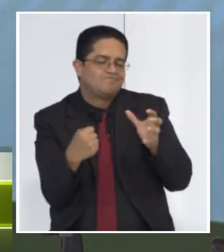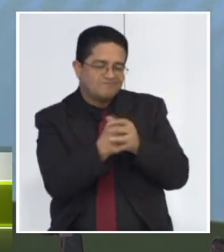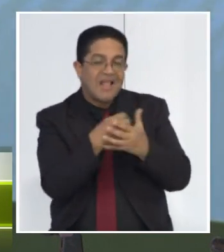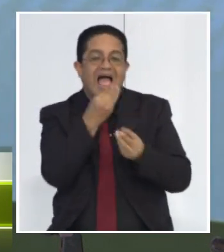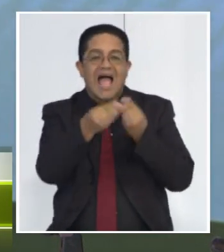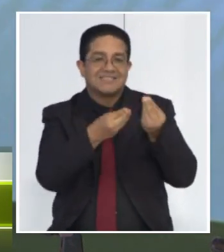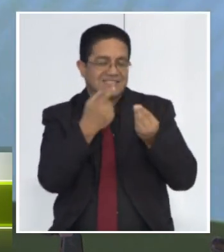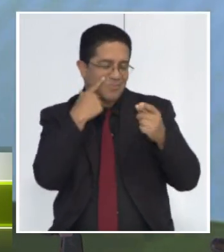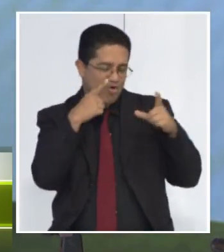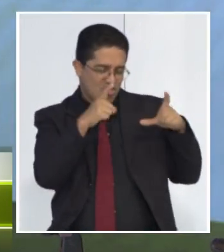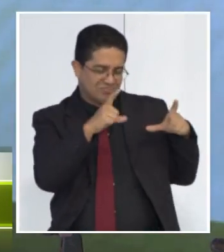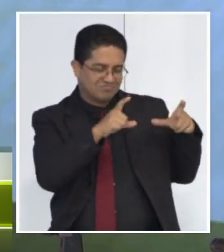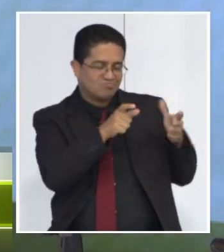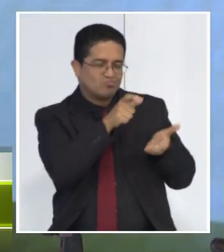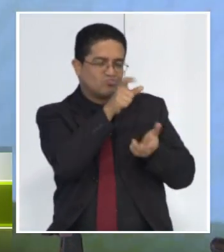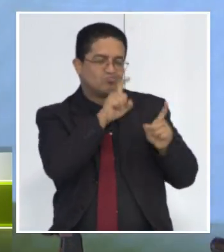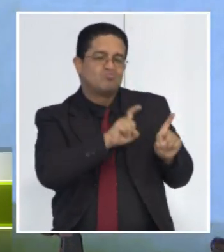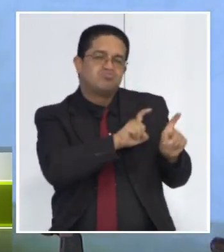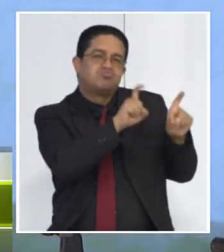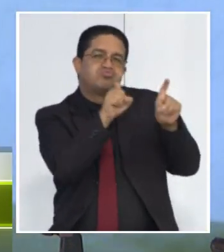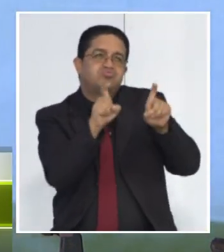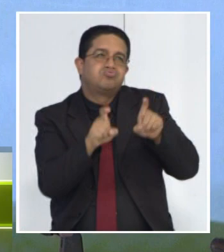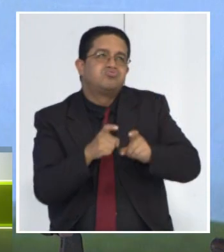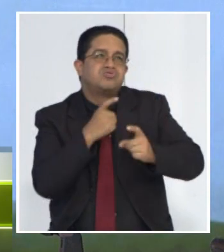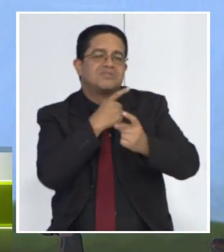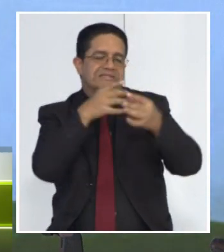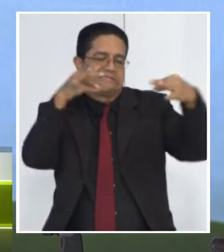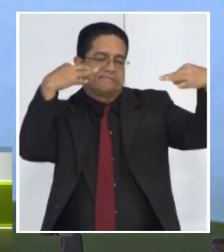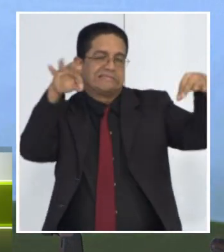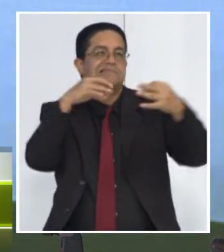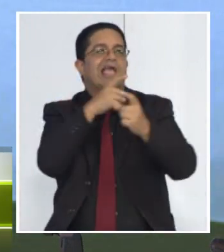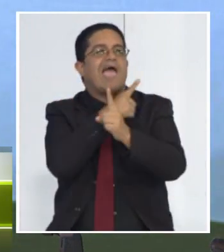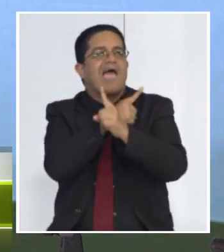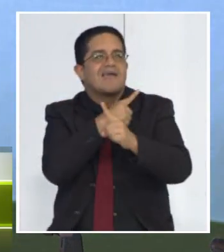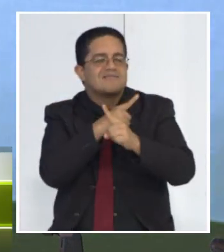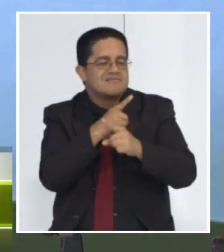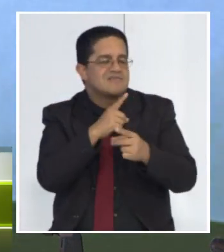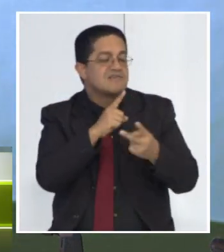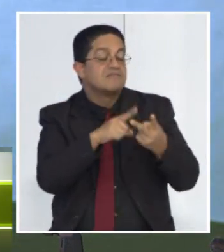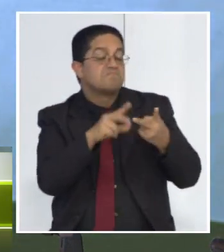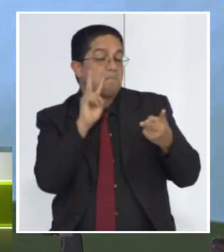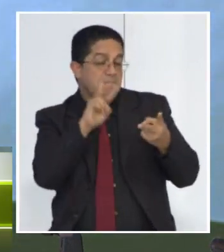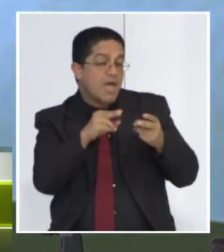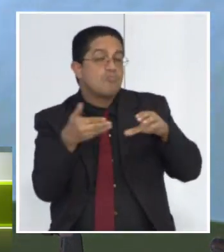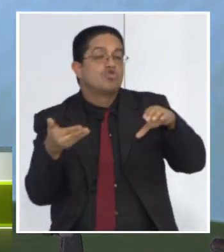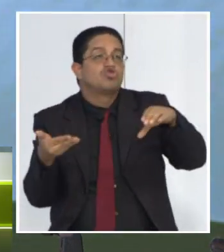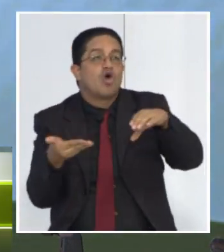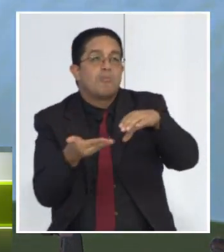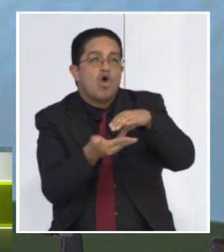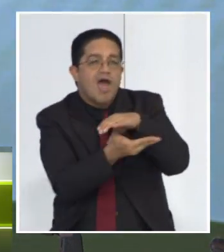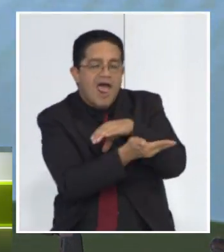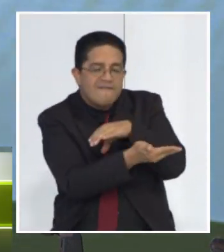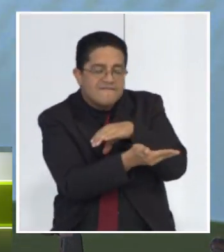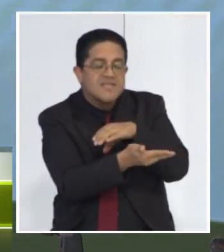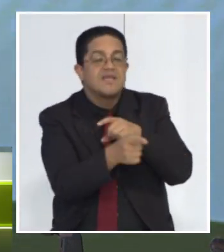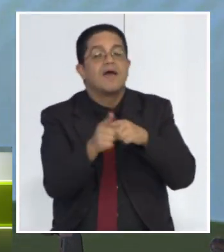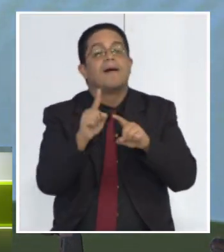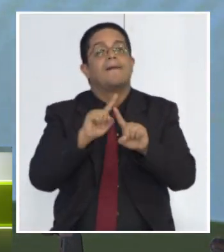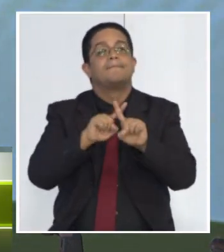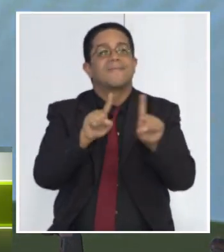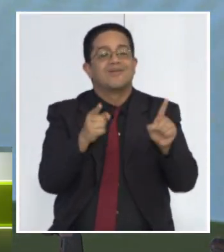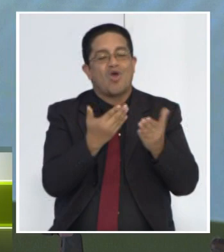radiografías, en algunos casos hacemos estudios de resonancia y de tomografía, pero fundamentalmente el